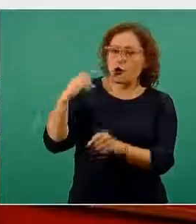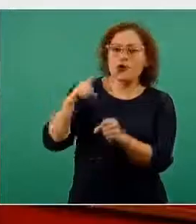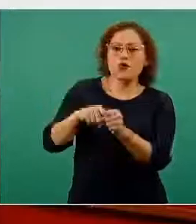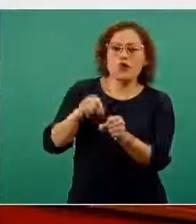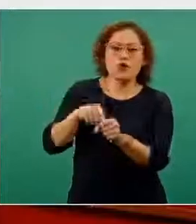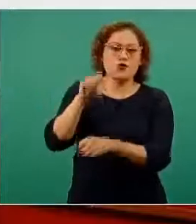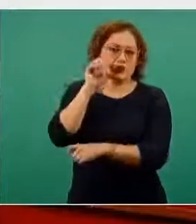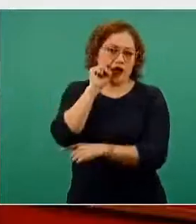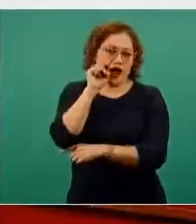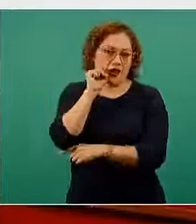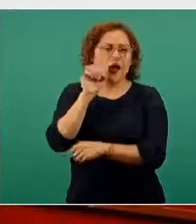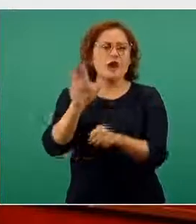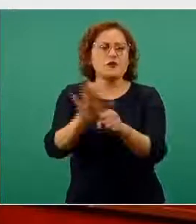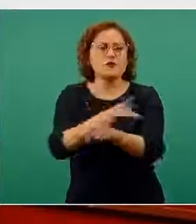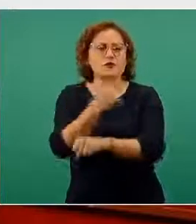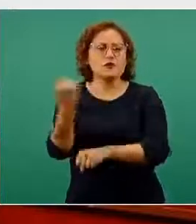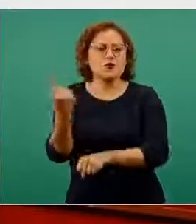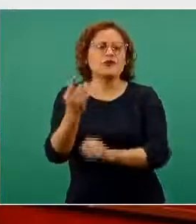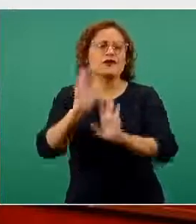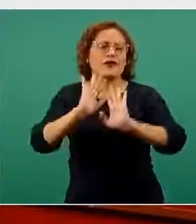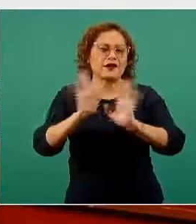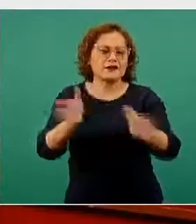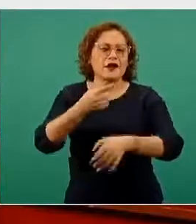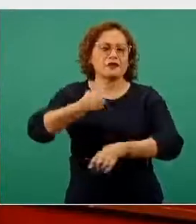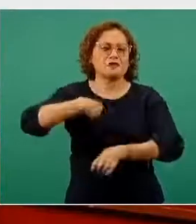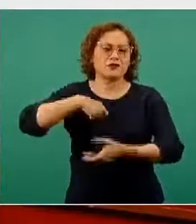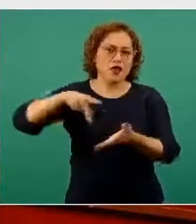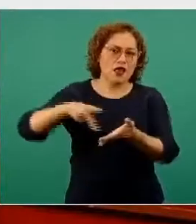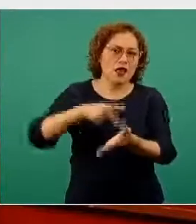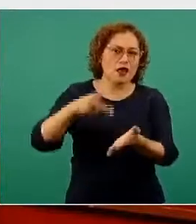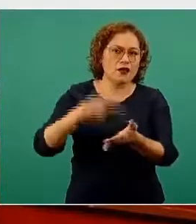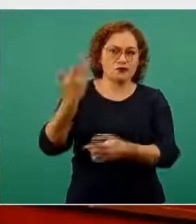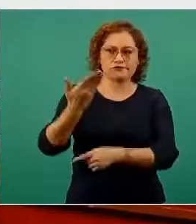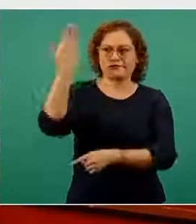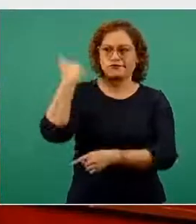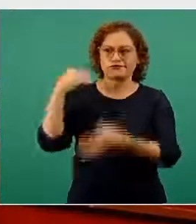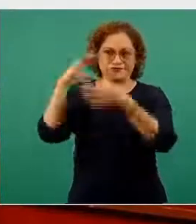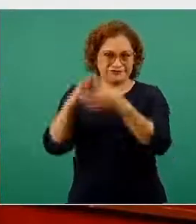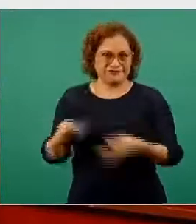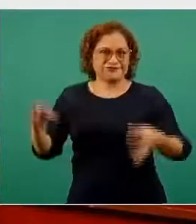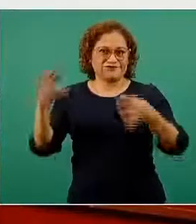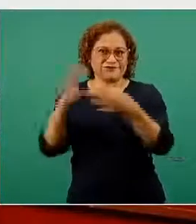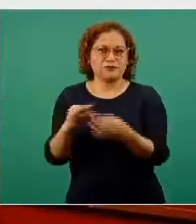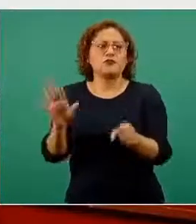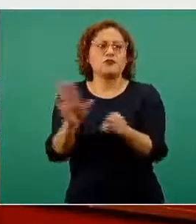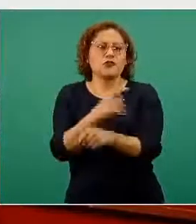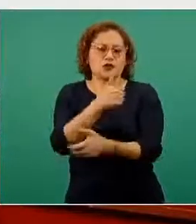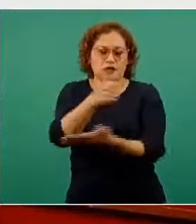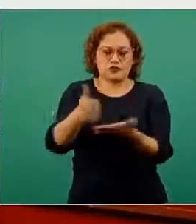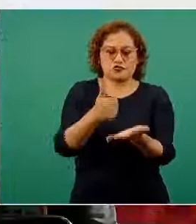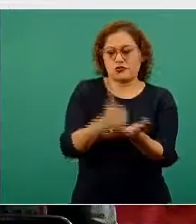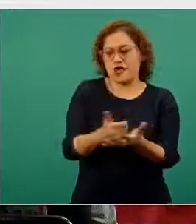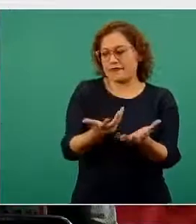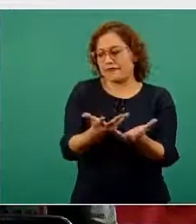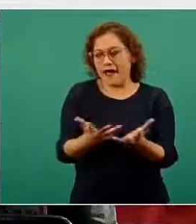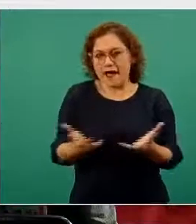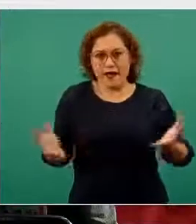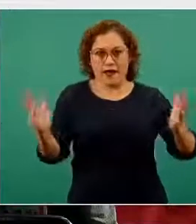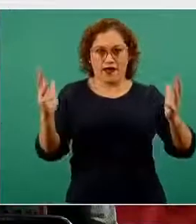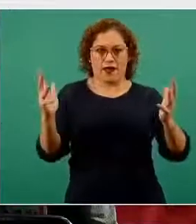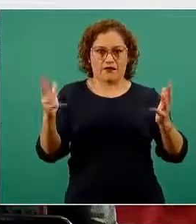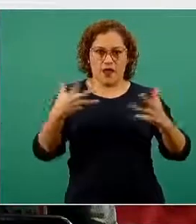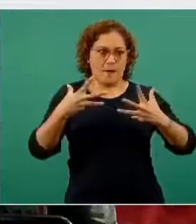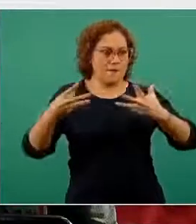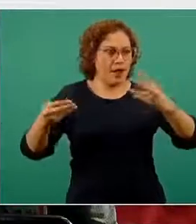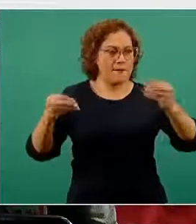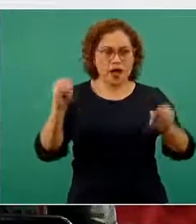que hemos explicado varias veces, su demografía, la enorme cantidad de población, la movilidad, etcétera, etcétera.